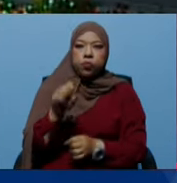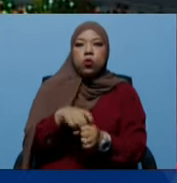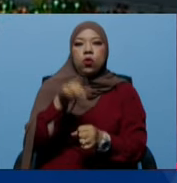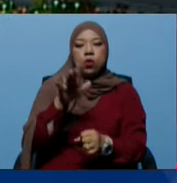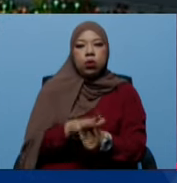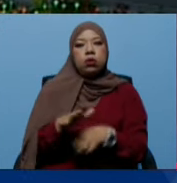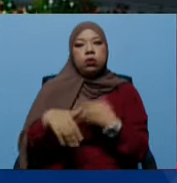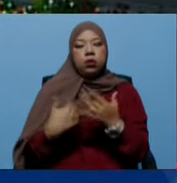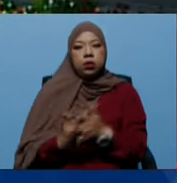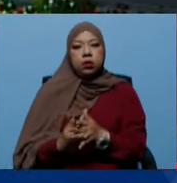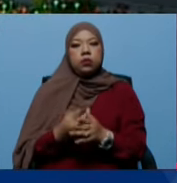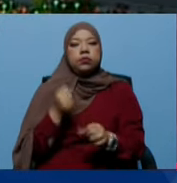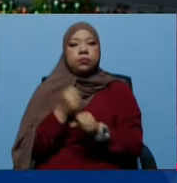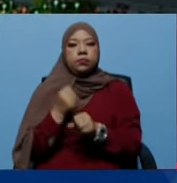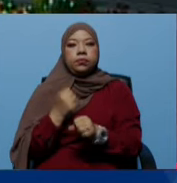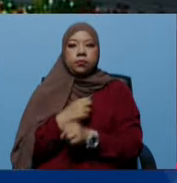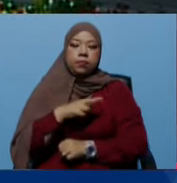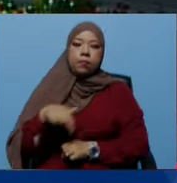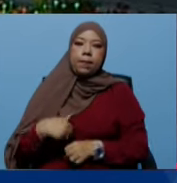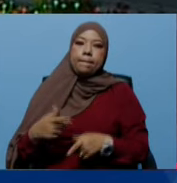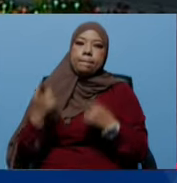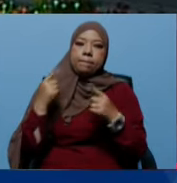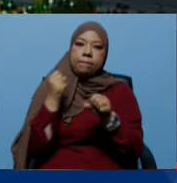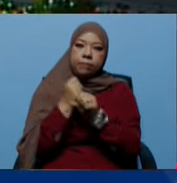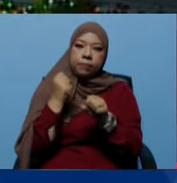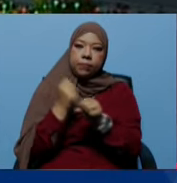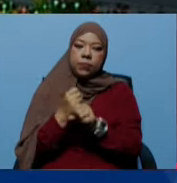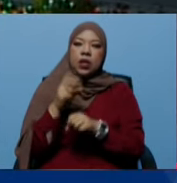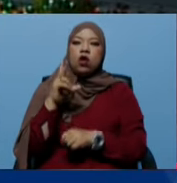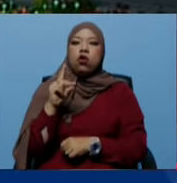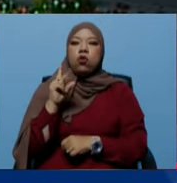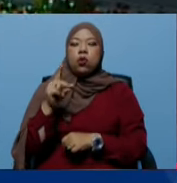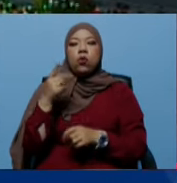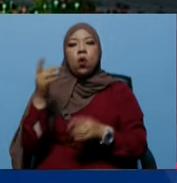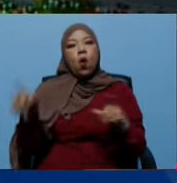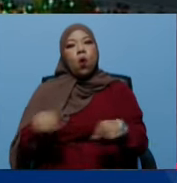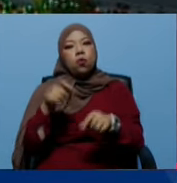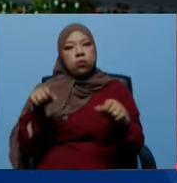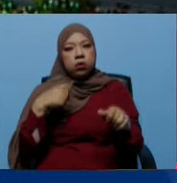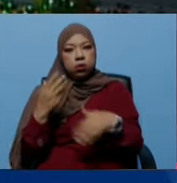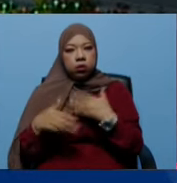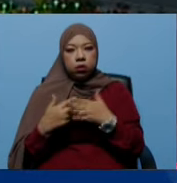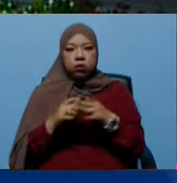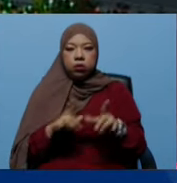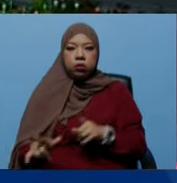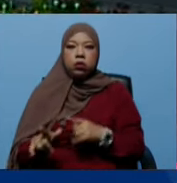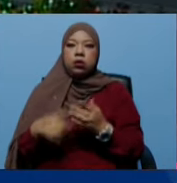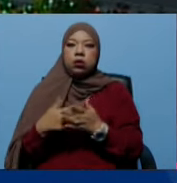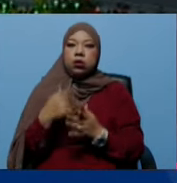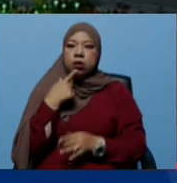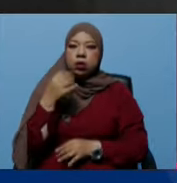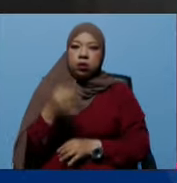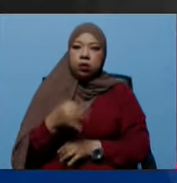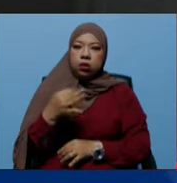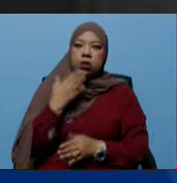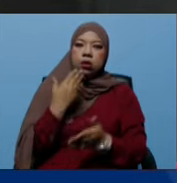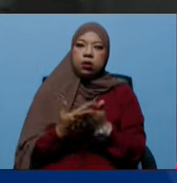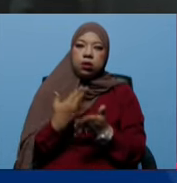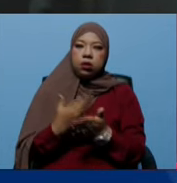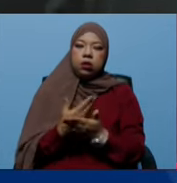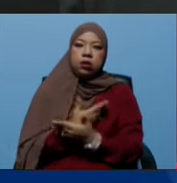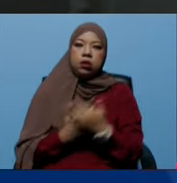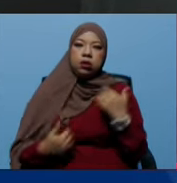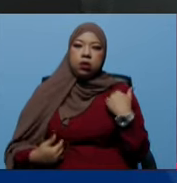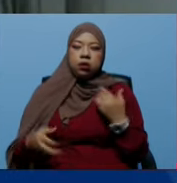Y hoy estamos ya entregando nosotros, perdón, recibiendo la segunda sede completamente rehabilitada. De verdad que no tenemos más que agradecerles,